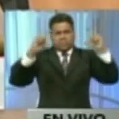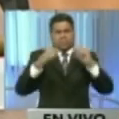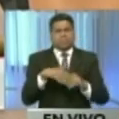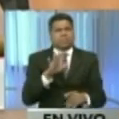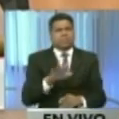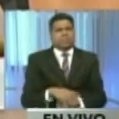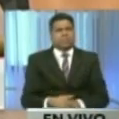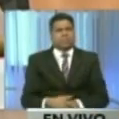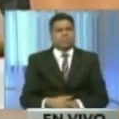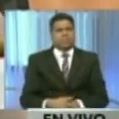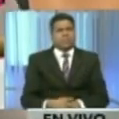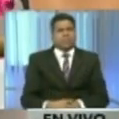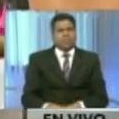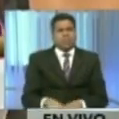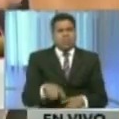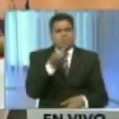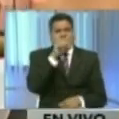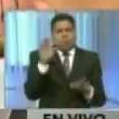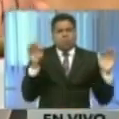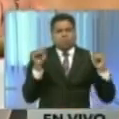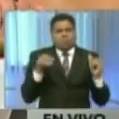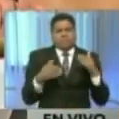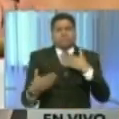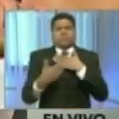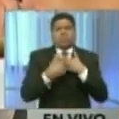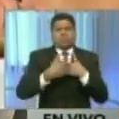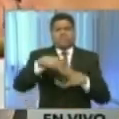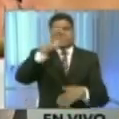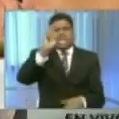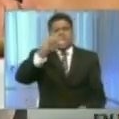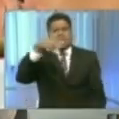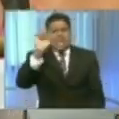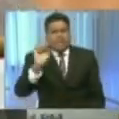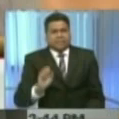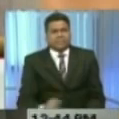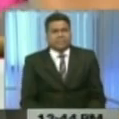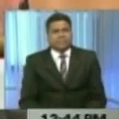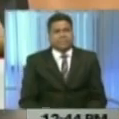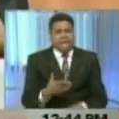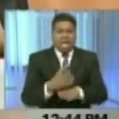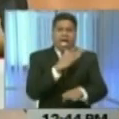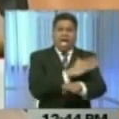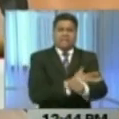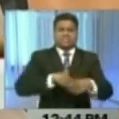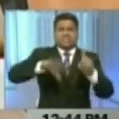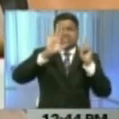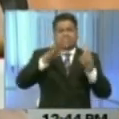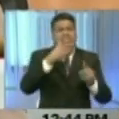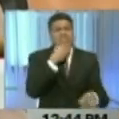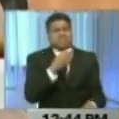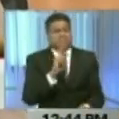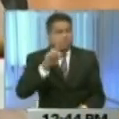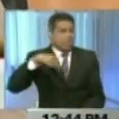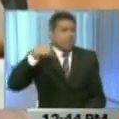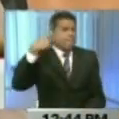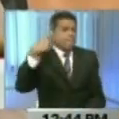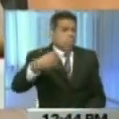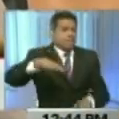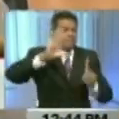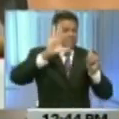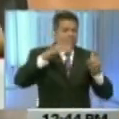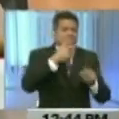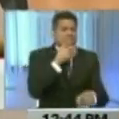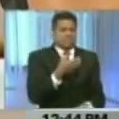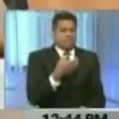Nacional Electoral. Previo a las elecciones del 6 de diciembre y posterior también a las elecciones del 6 de